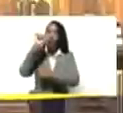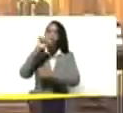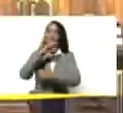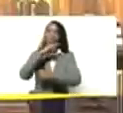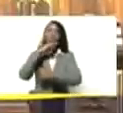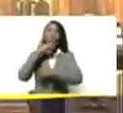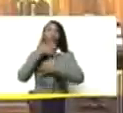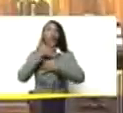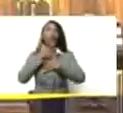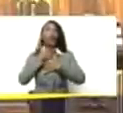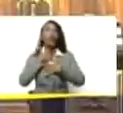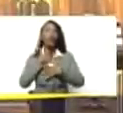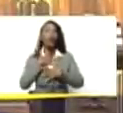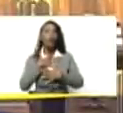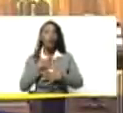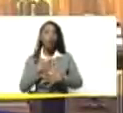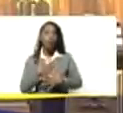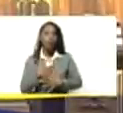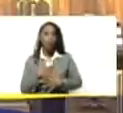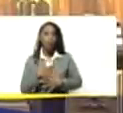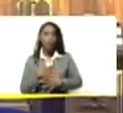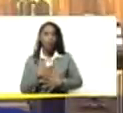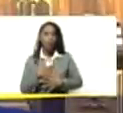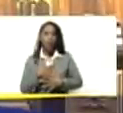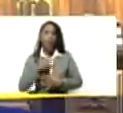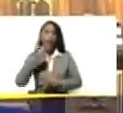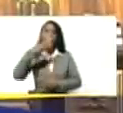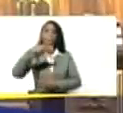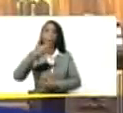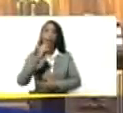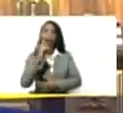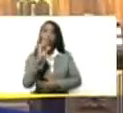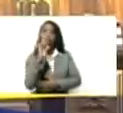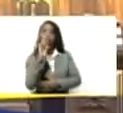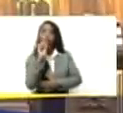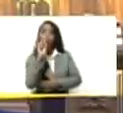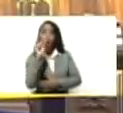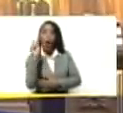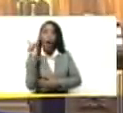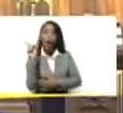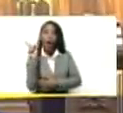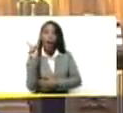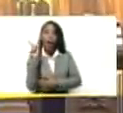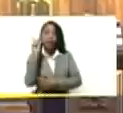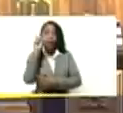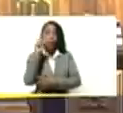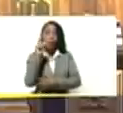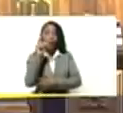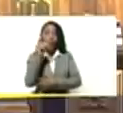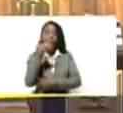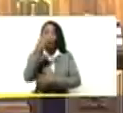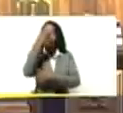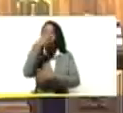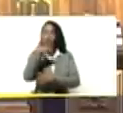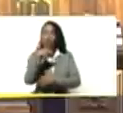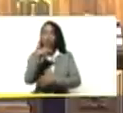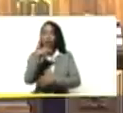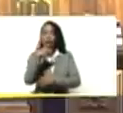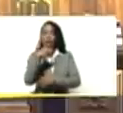una verdadera guerra económica donde han lanzado varias bombas atómicas